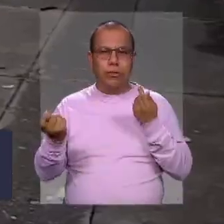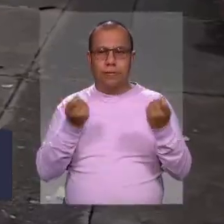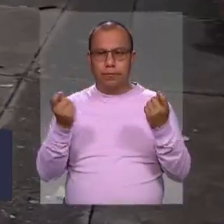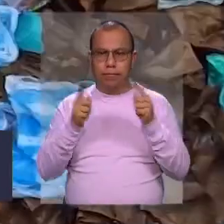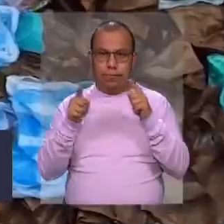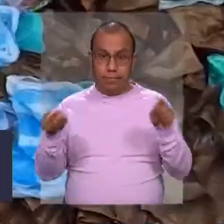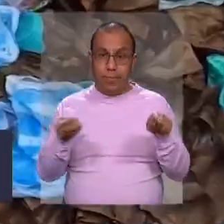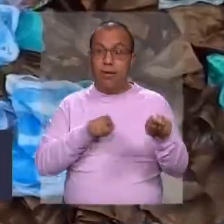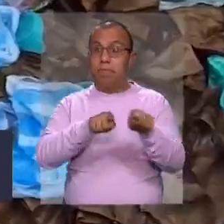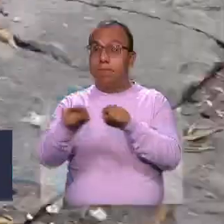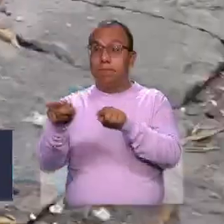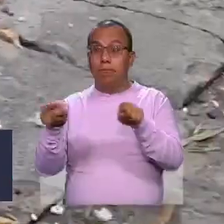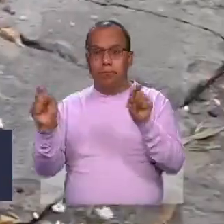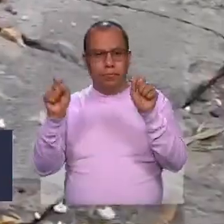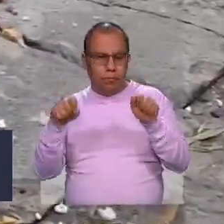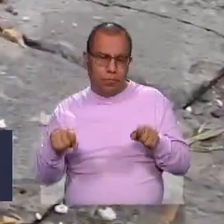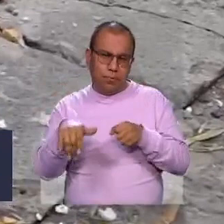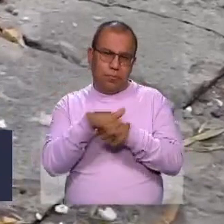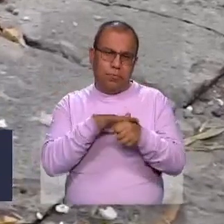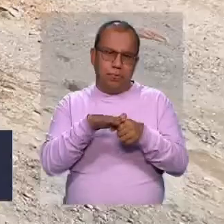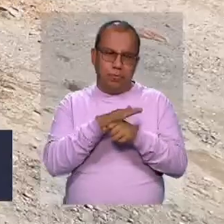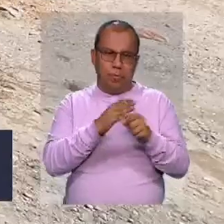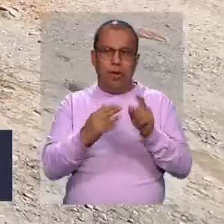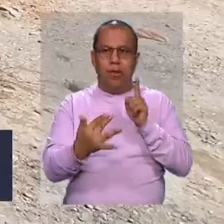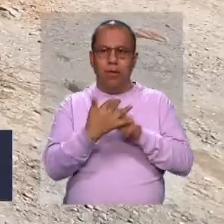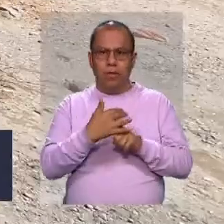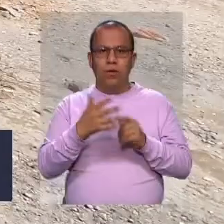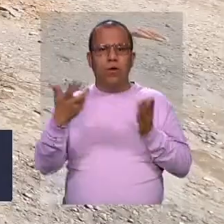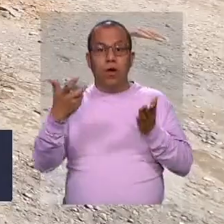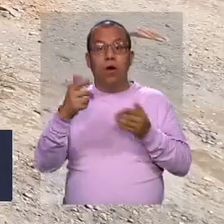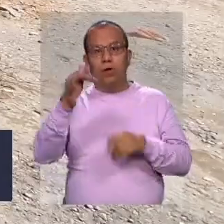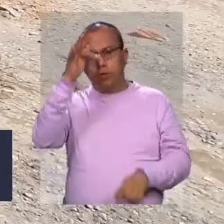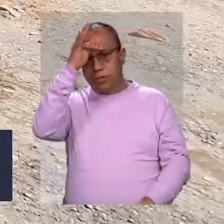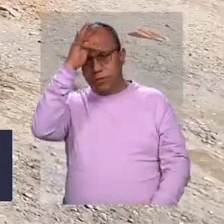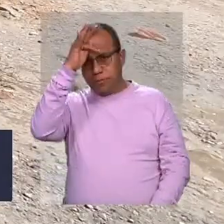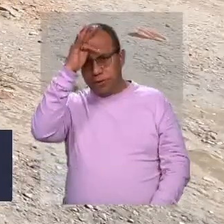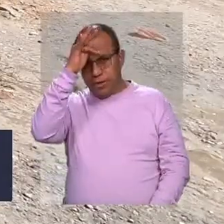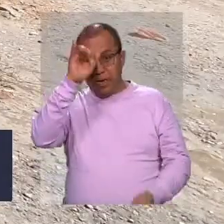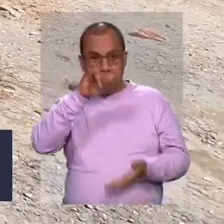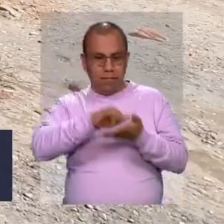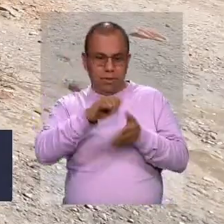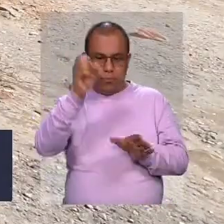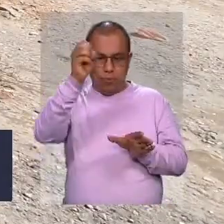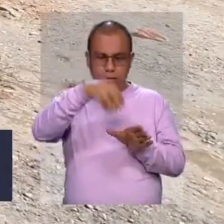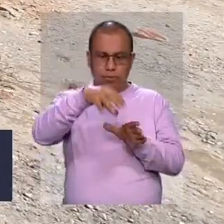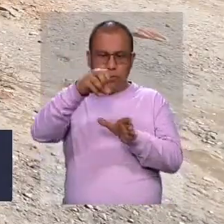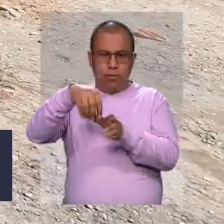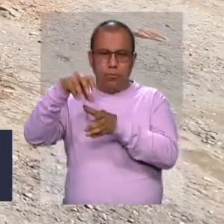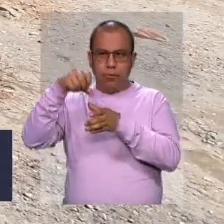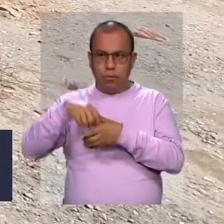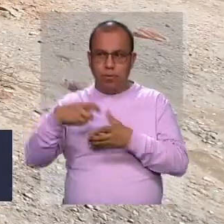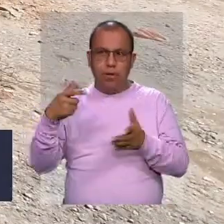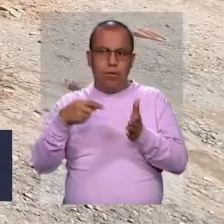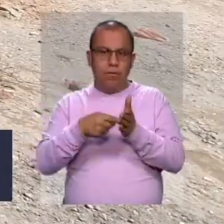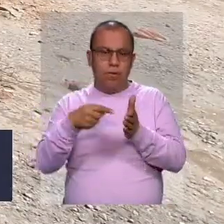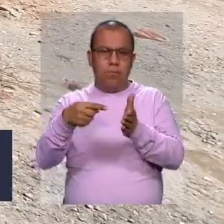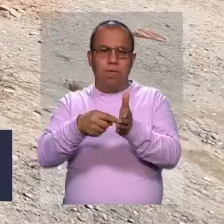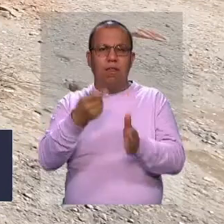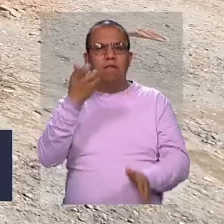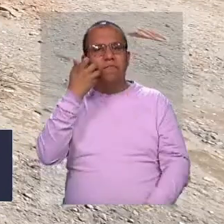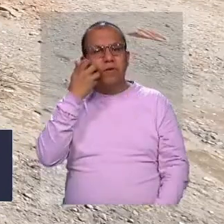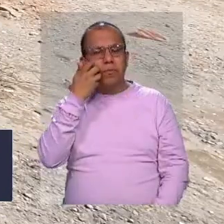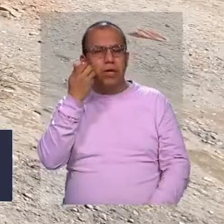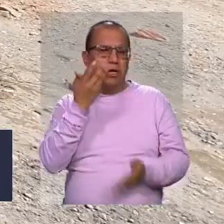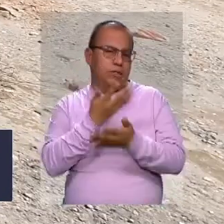son varios los objetos que pueden ocasionar heridas jeringas de hospitales votadas en las mismas bolsas o sea que eso trae cualquier cantidad de enfermedades